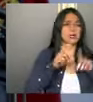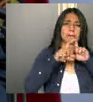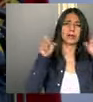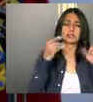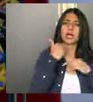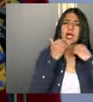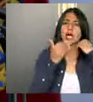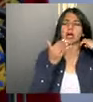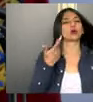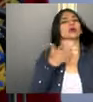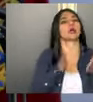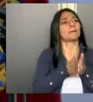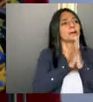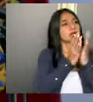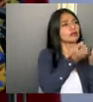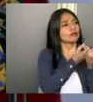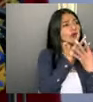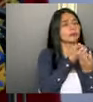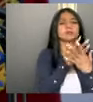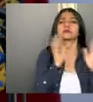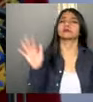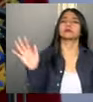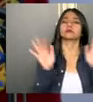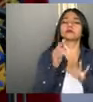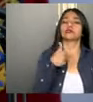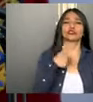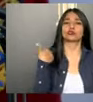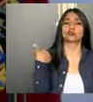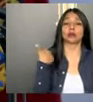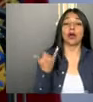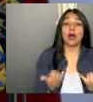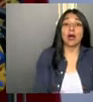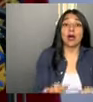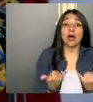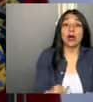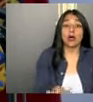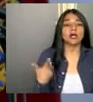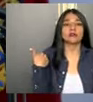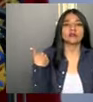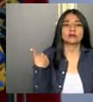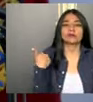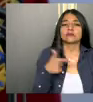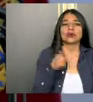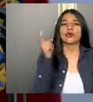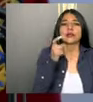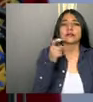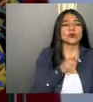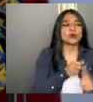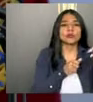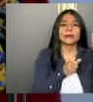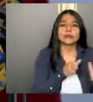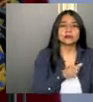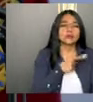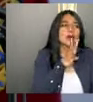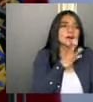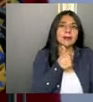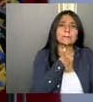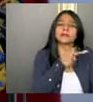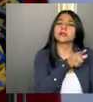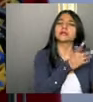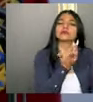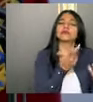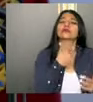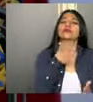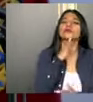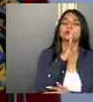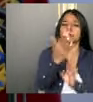empieza a pedir información, alerta con eso. No tengo en este momento y no necesito ningún intermediario, ningún vocero, yo puedo tener esa relación